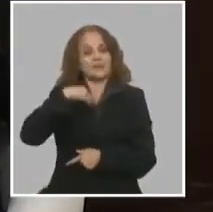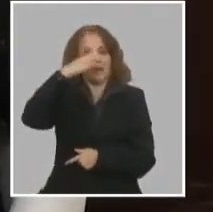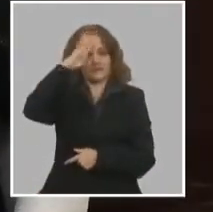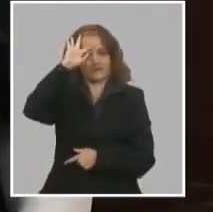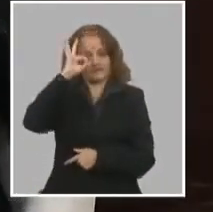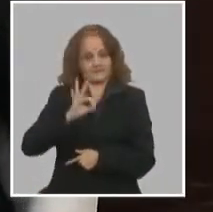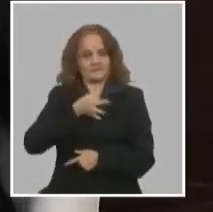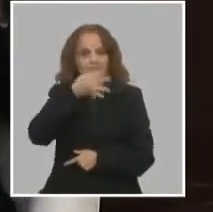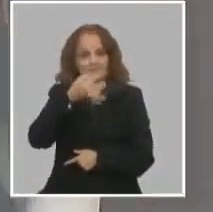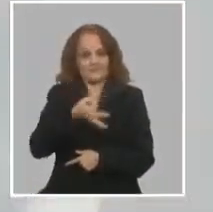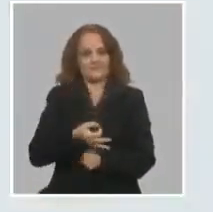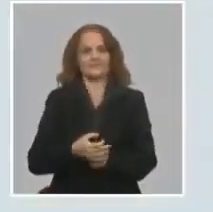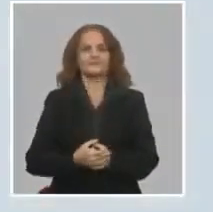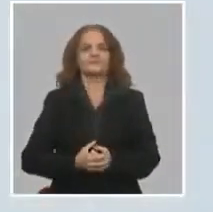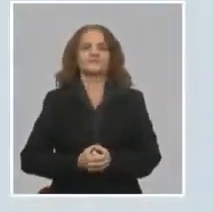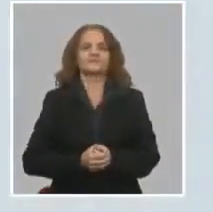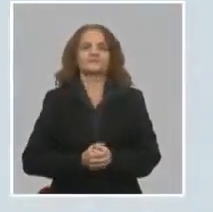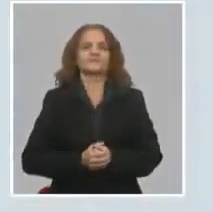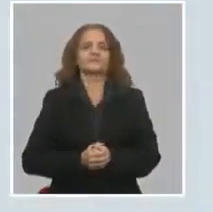redonda.